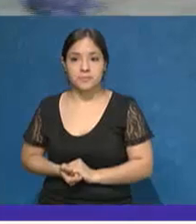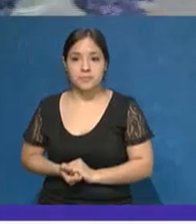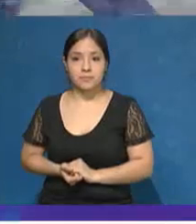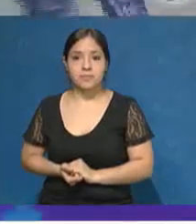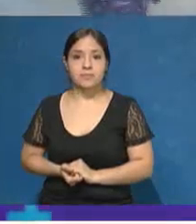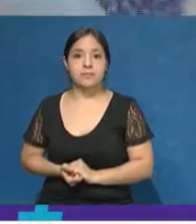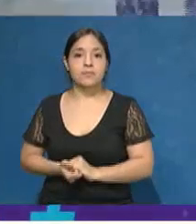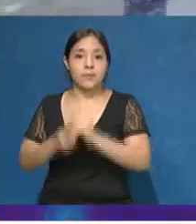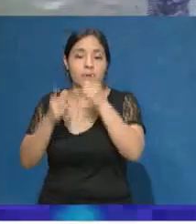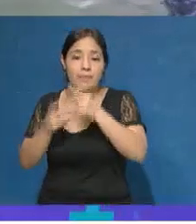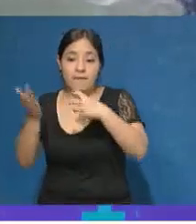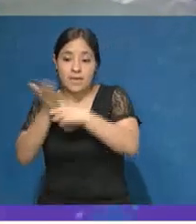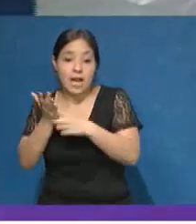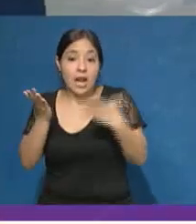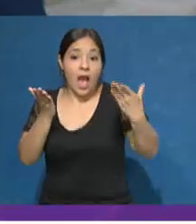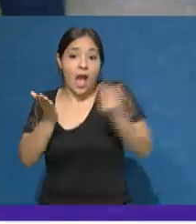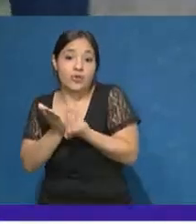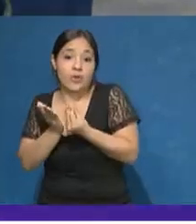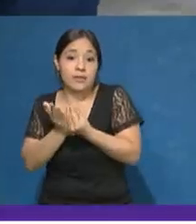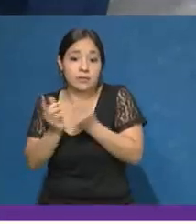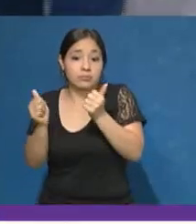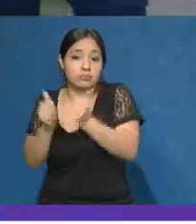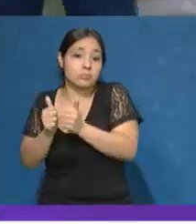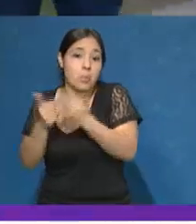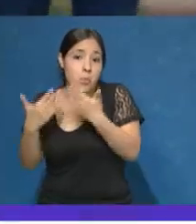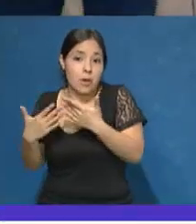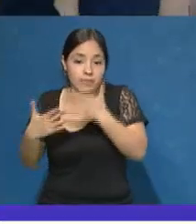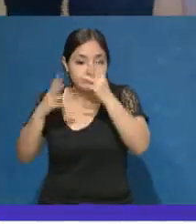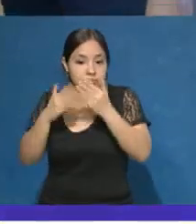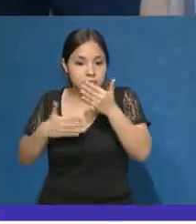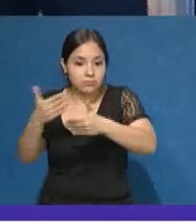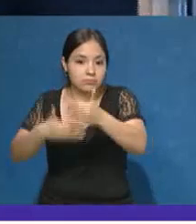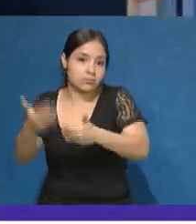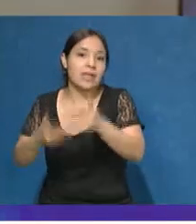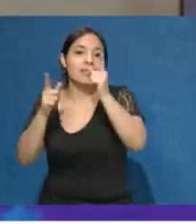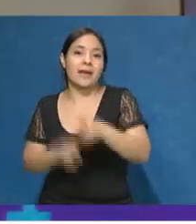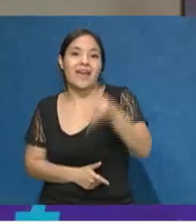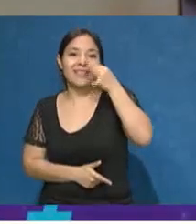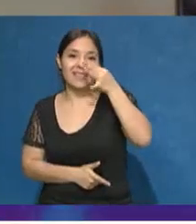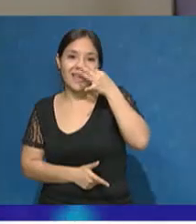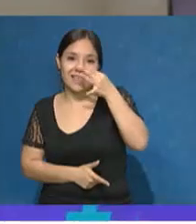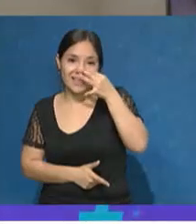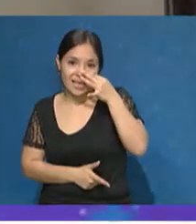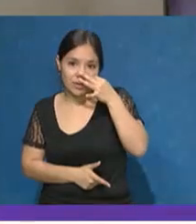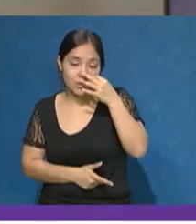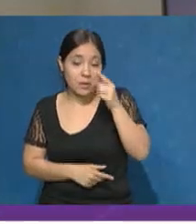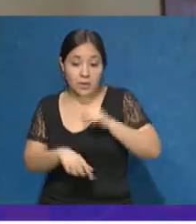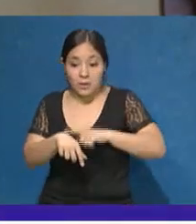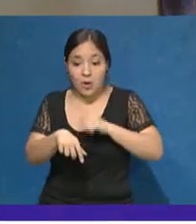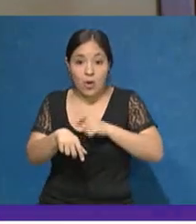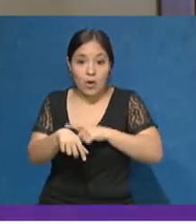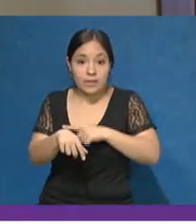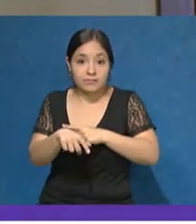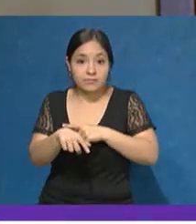se pudieron recepcionar la mayoría de los testimonios a pocos minutos a pocas horas de